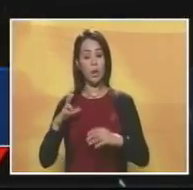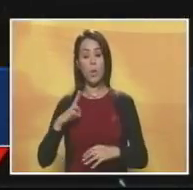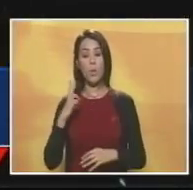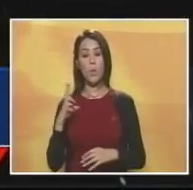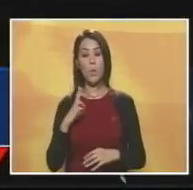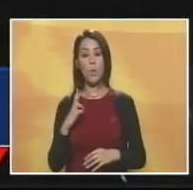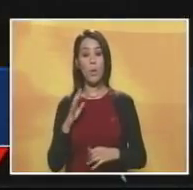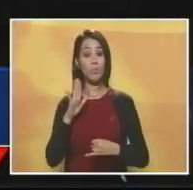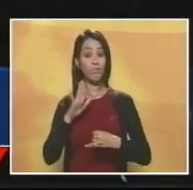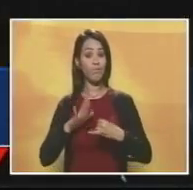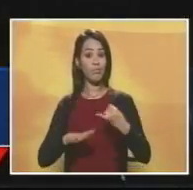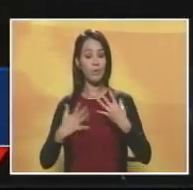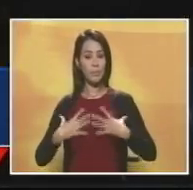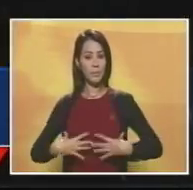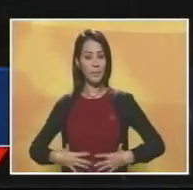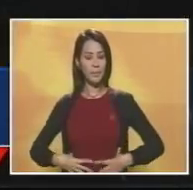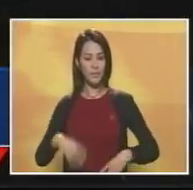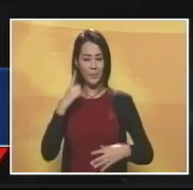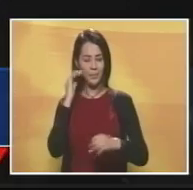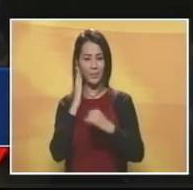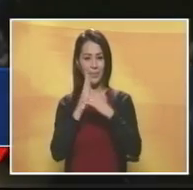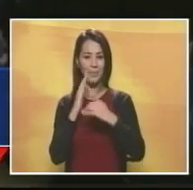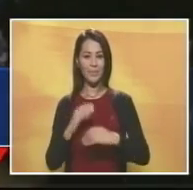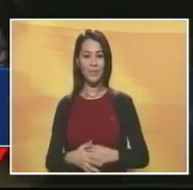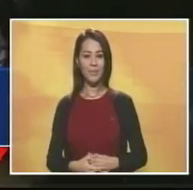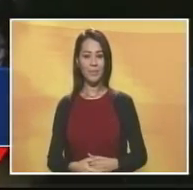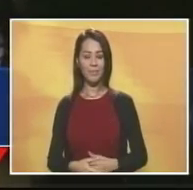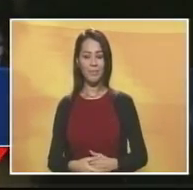su última colección. Ya venimos.